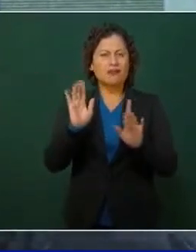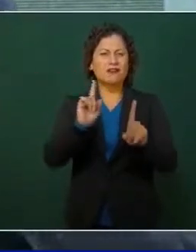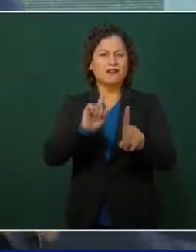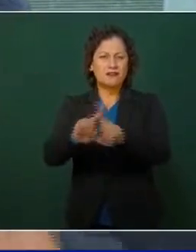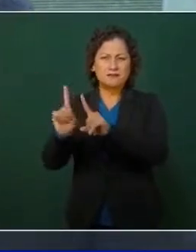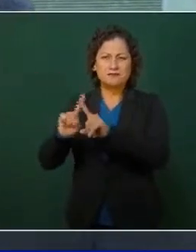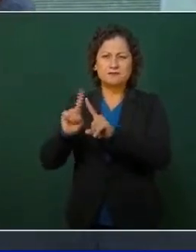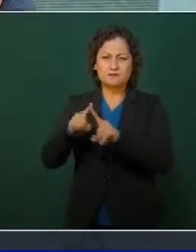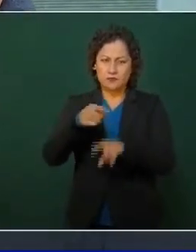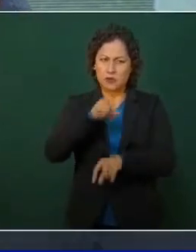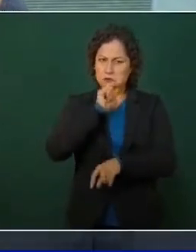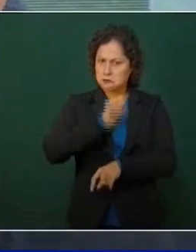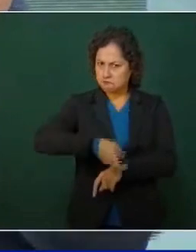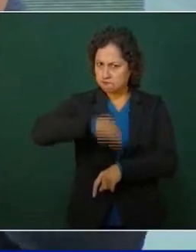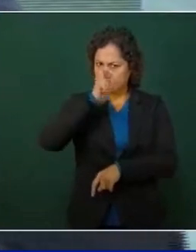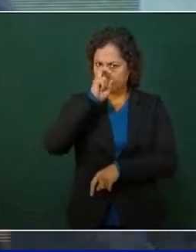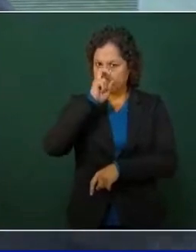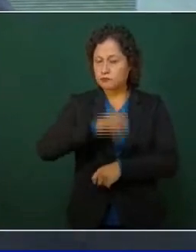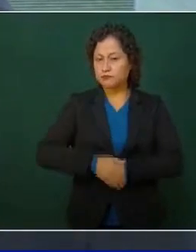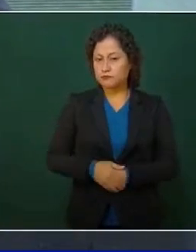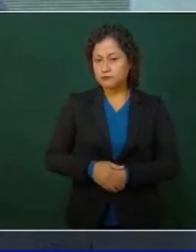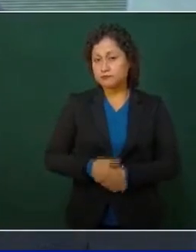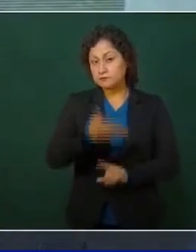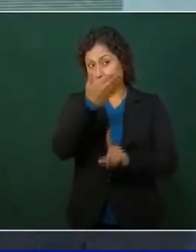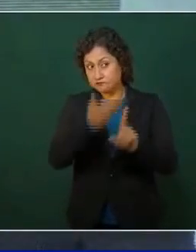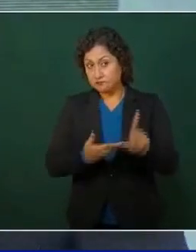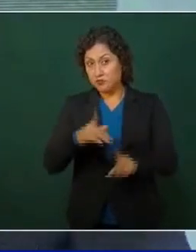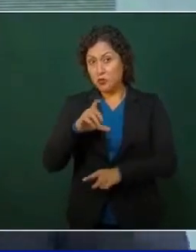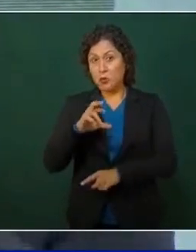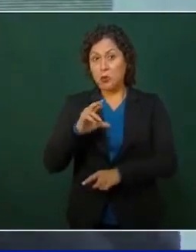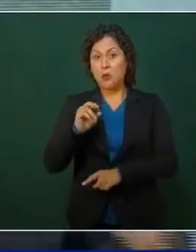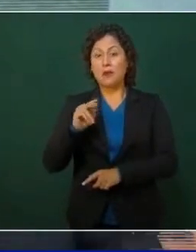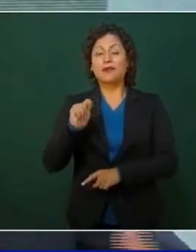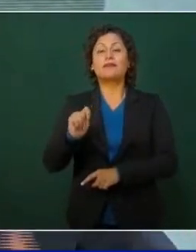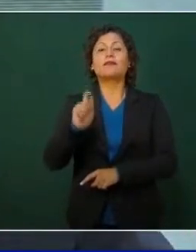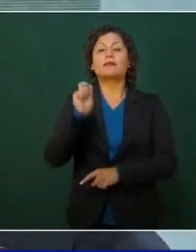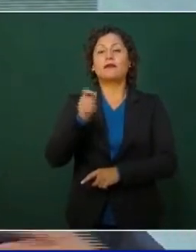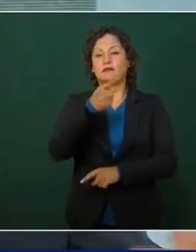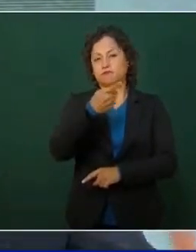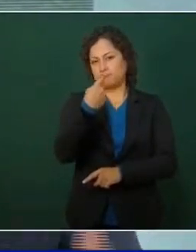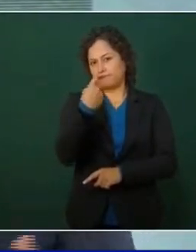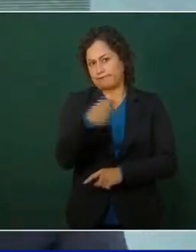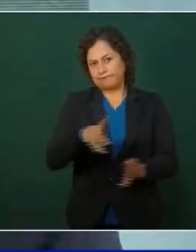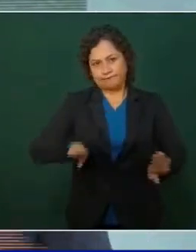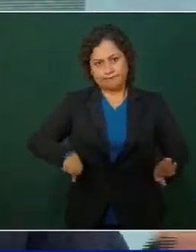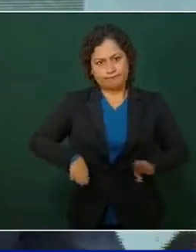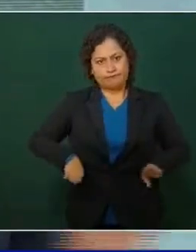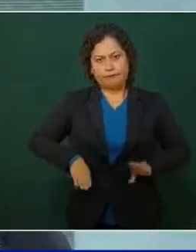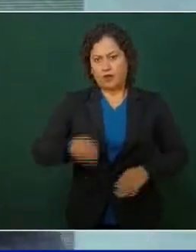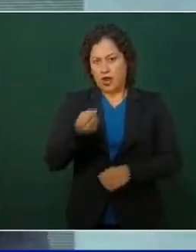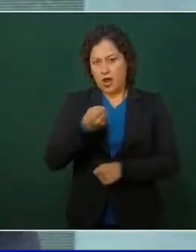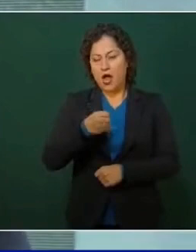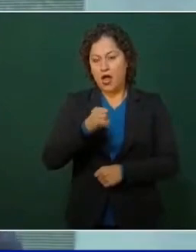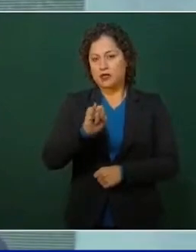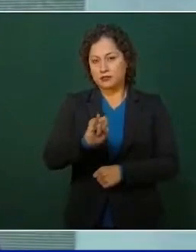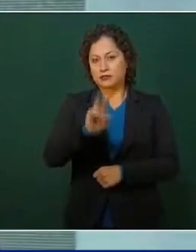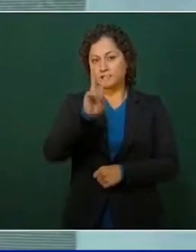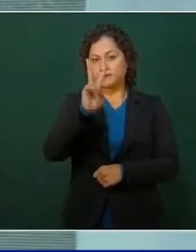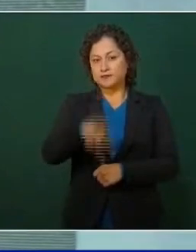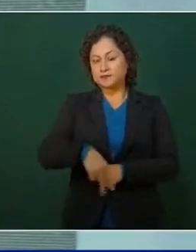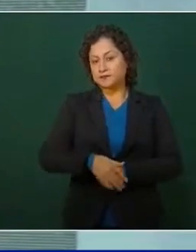y los duros, ¿no? Y era así, jugaba ese rol. A cada uno le